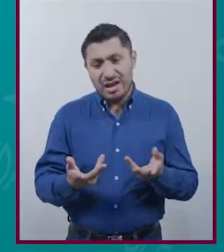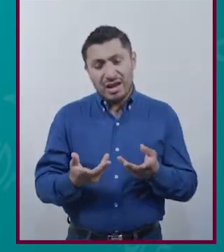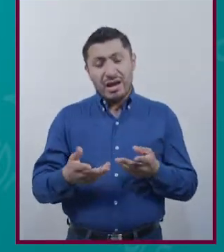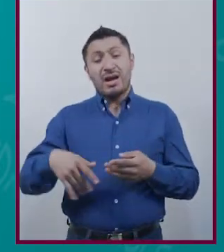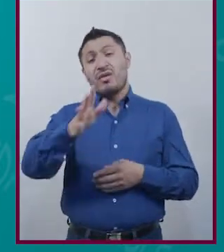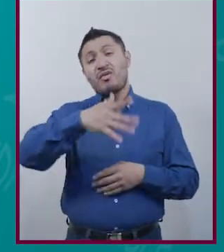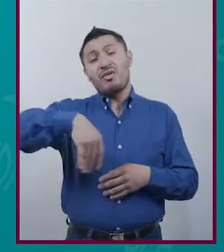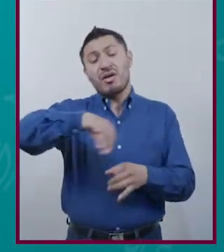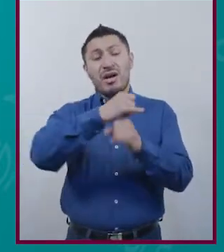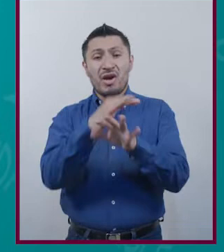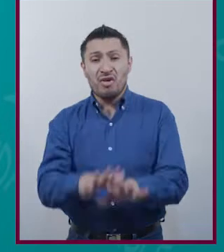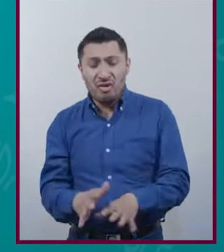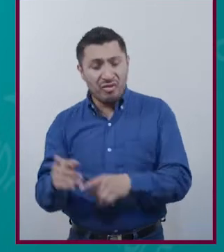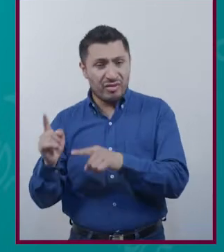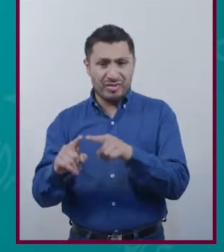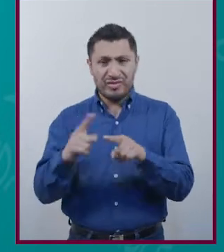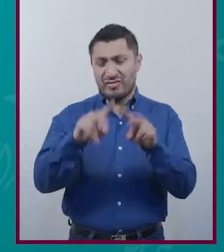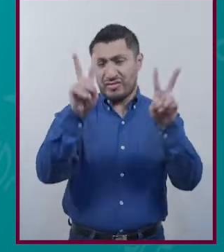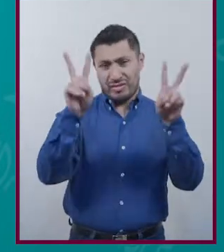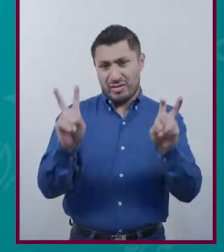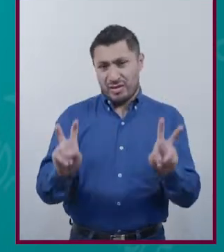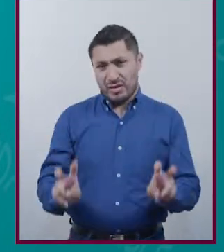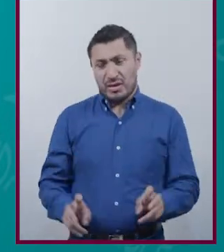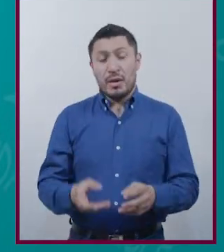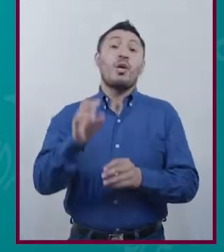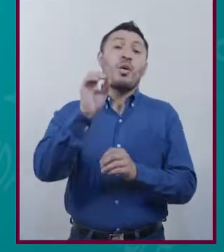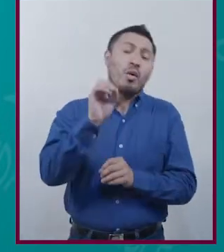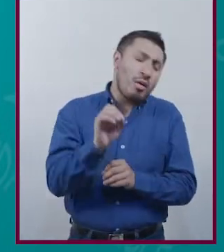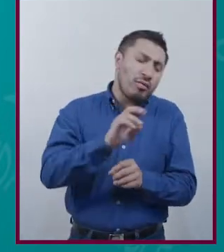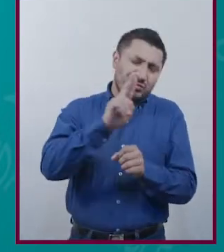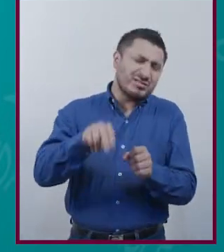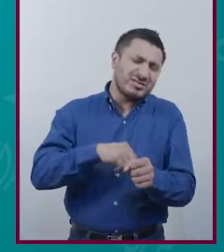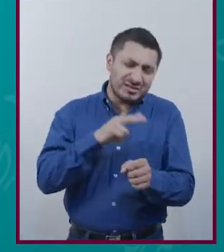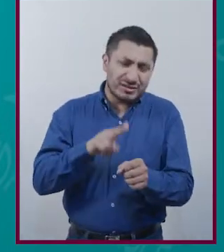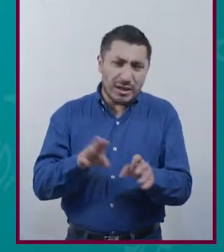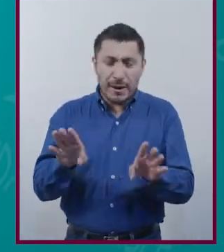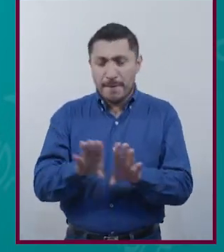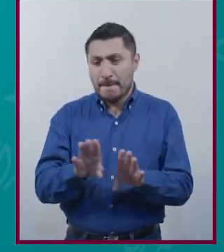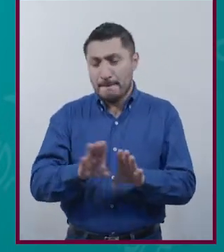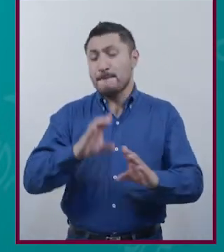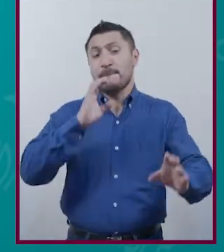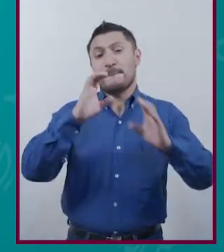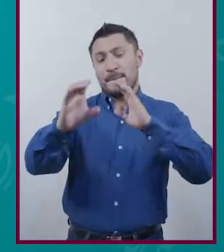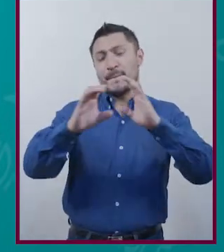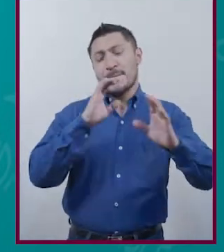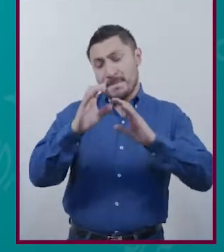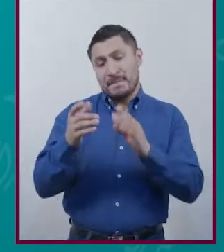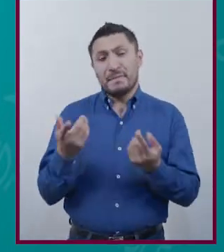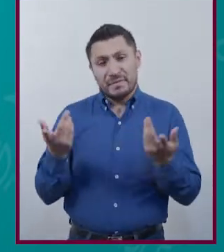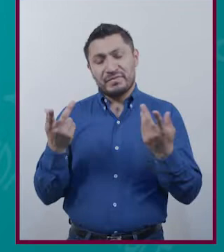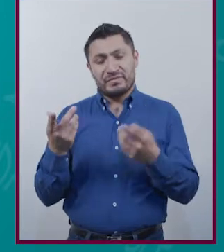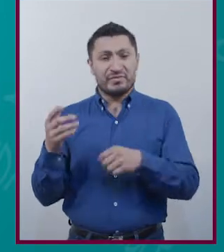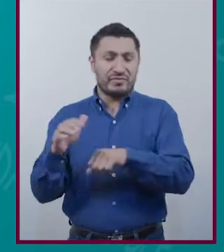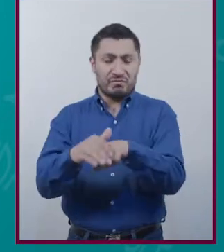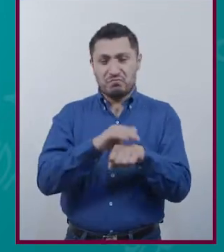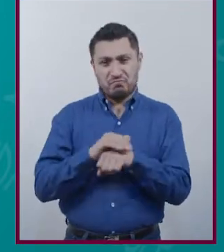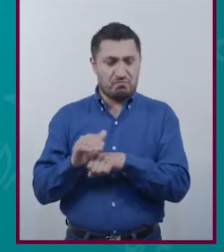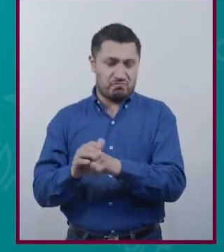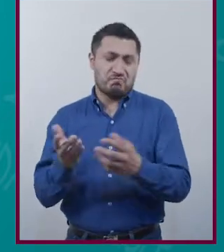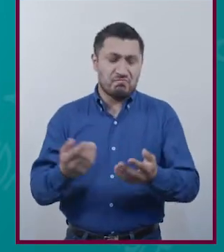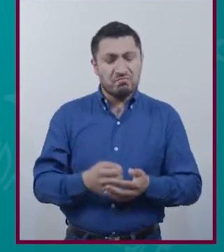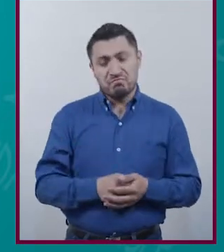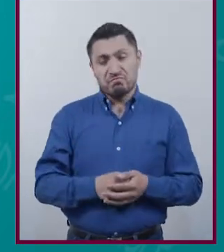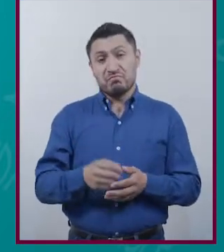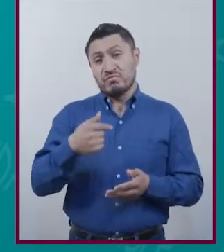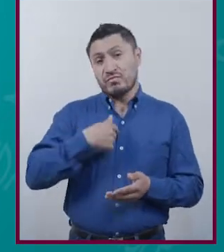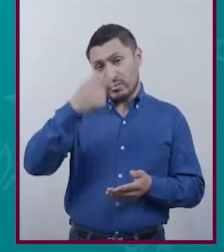como información de todo, o pues normalmente como para la comunicación, ¿no? Entre los amigos o así.